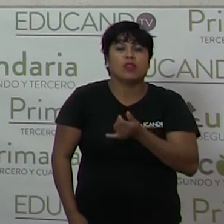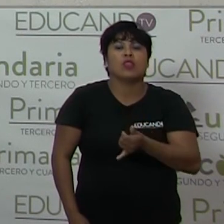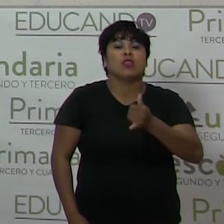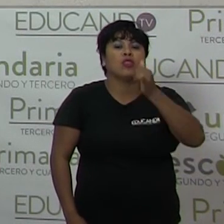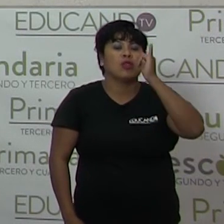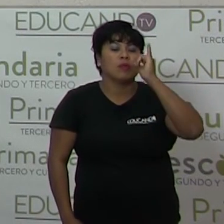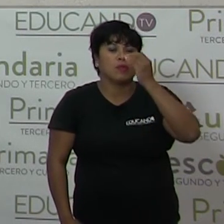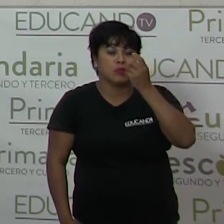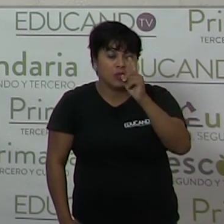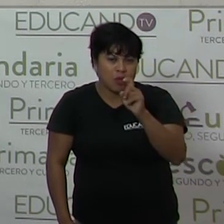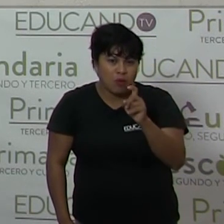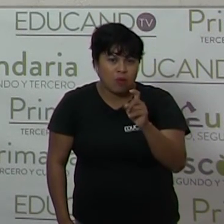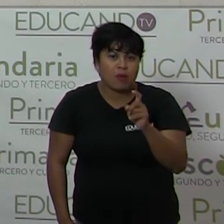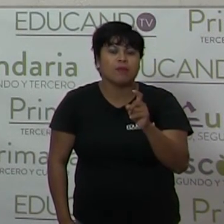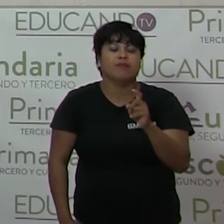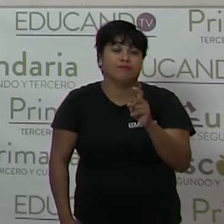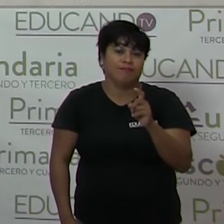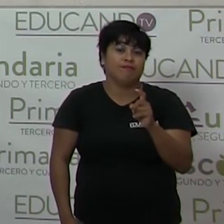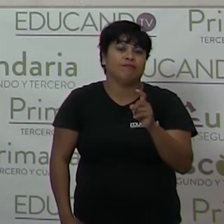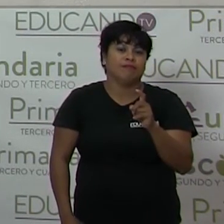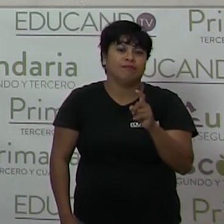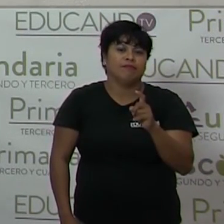tomáis mucha agua